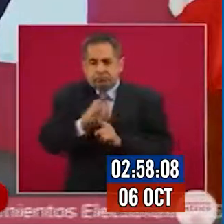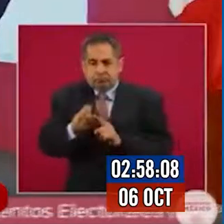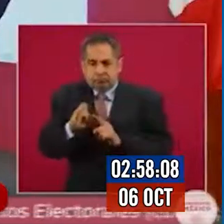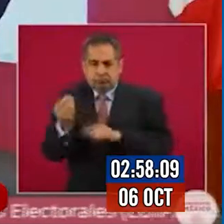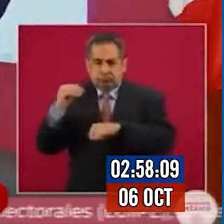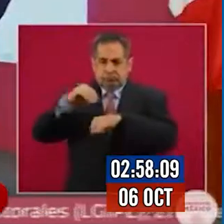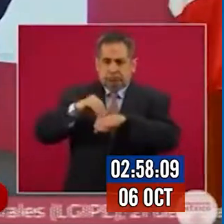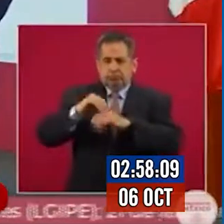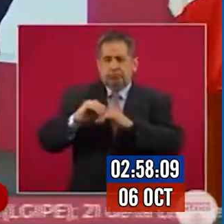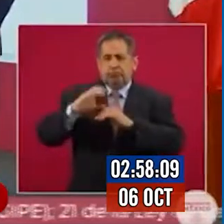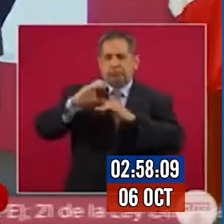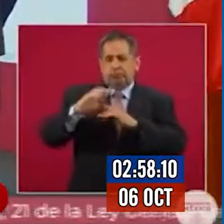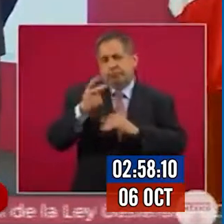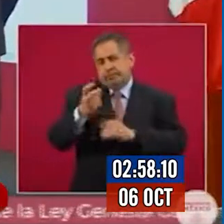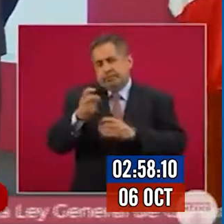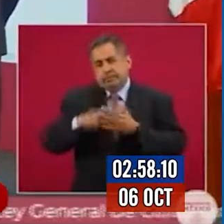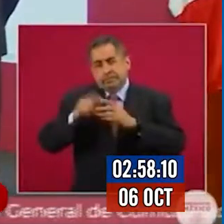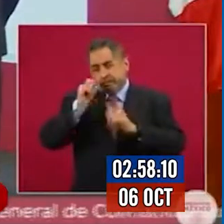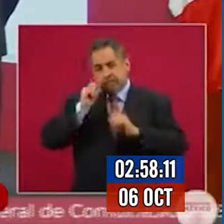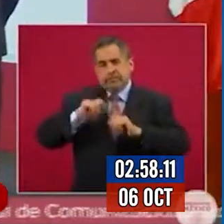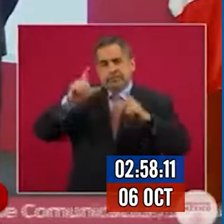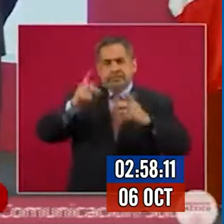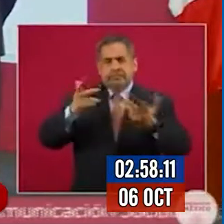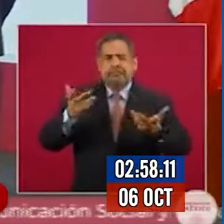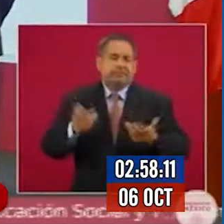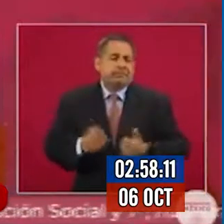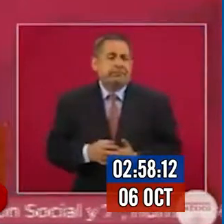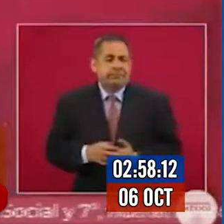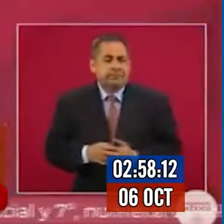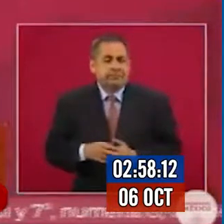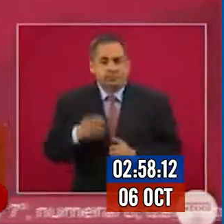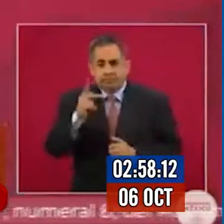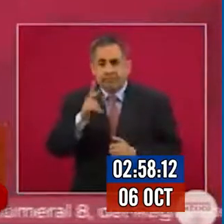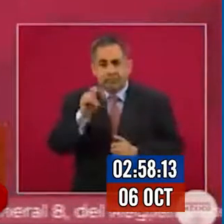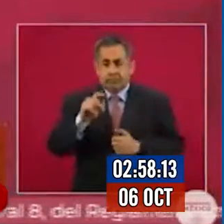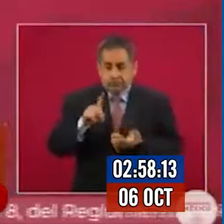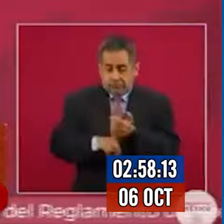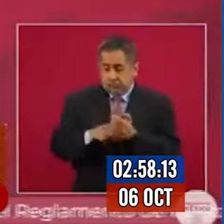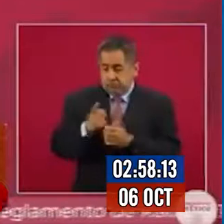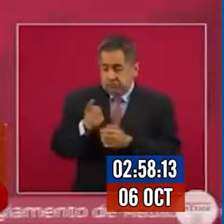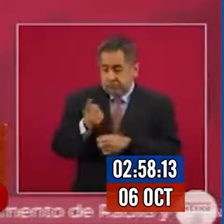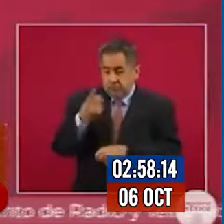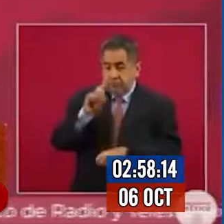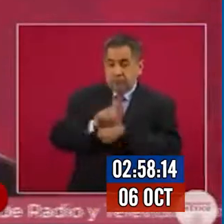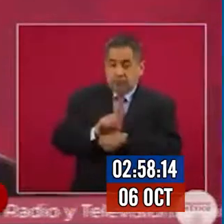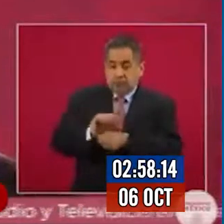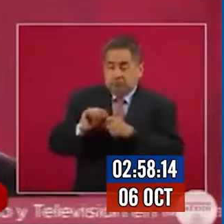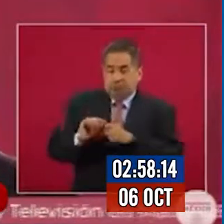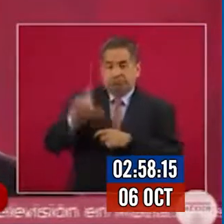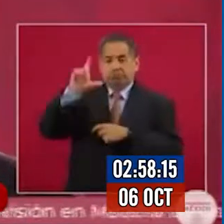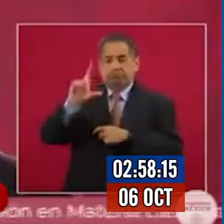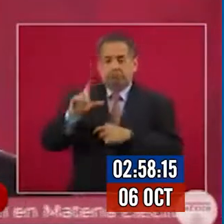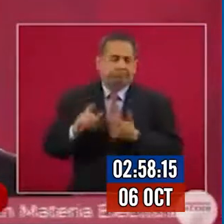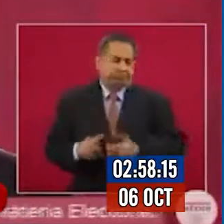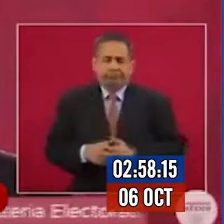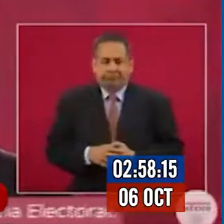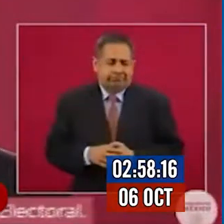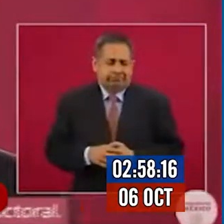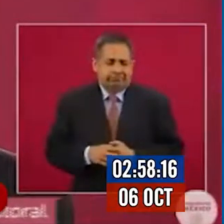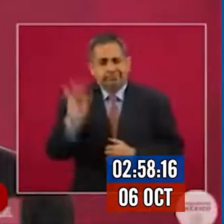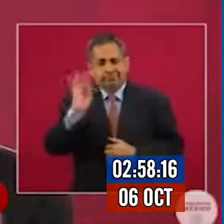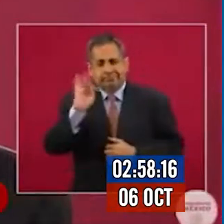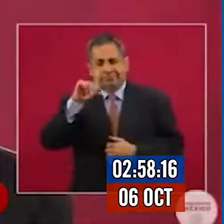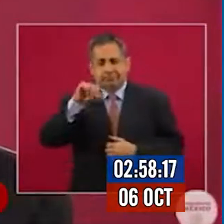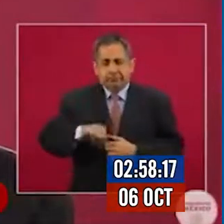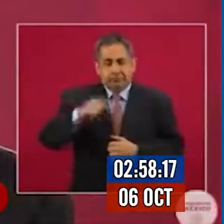en que se presenta públicamente la dictaminación. Pero no ocurrieron en un solo día. Entonces, si usted a lo largo de hoy